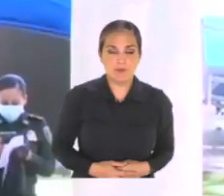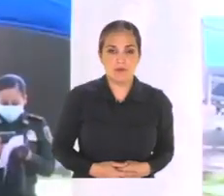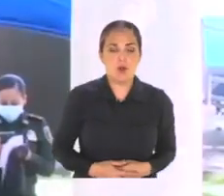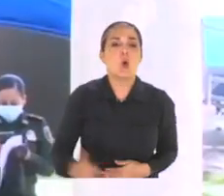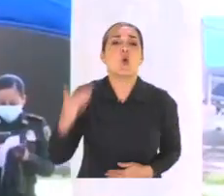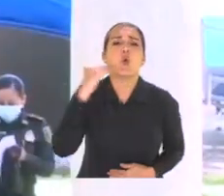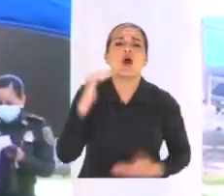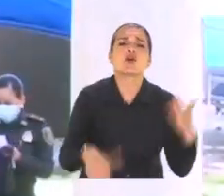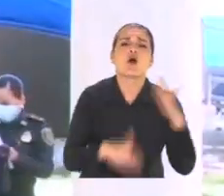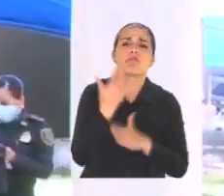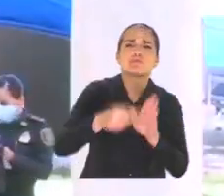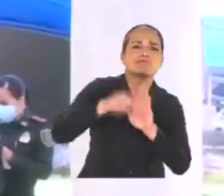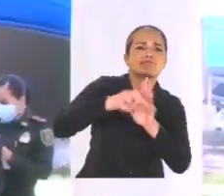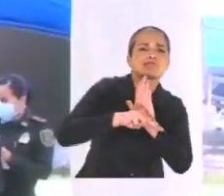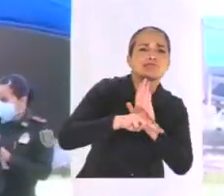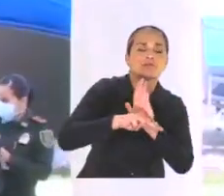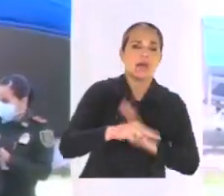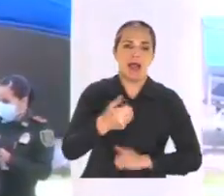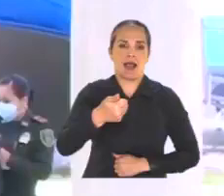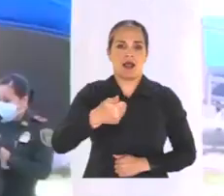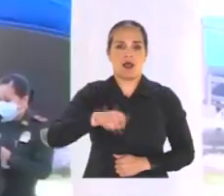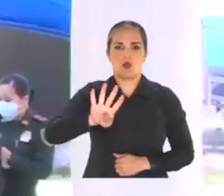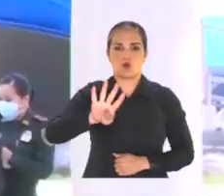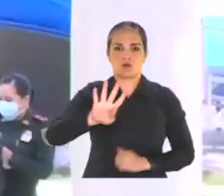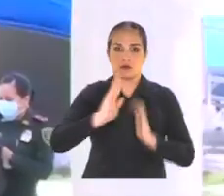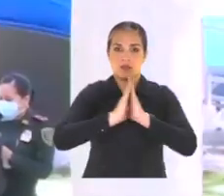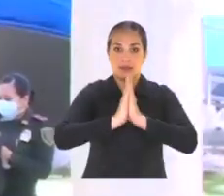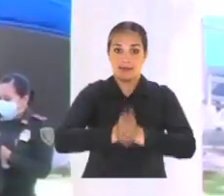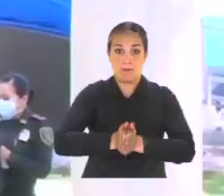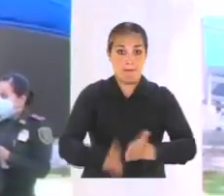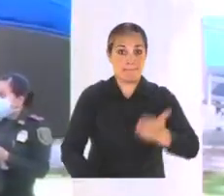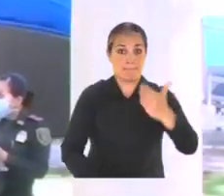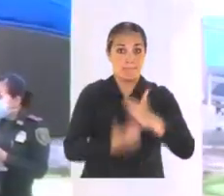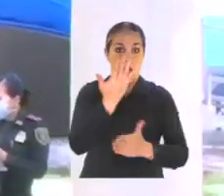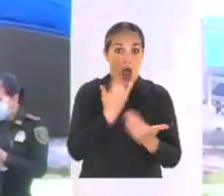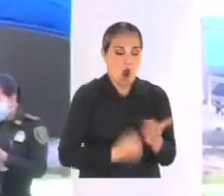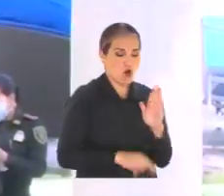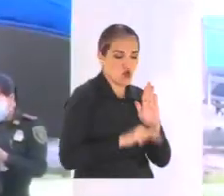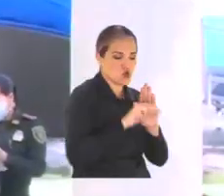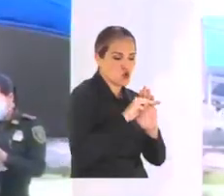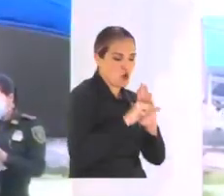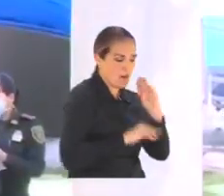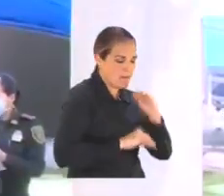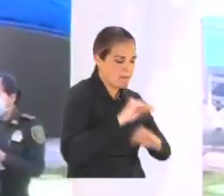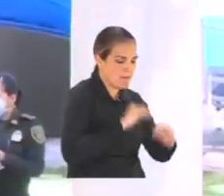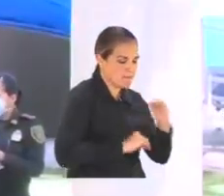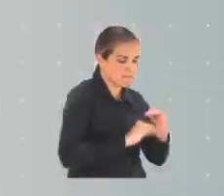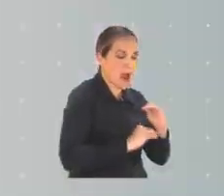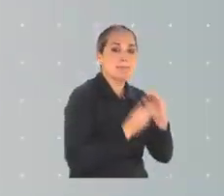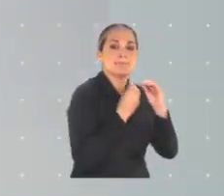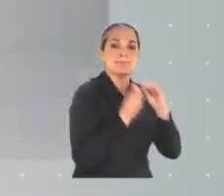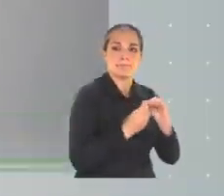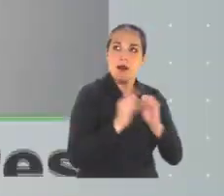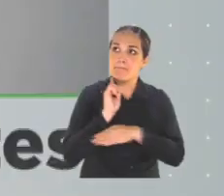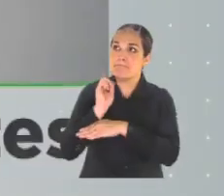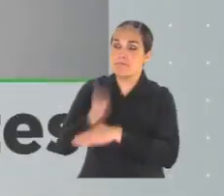Empieza el 14 de diciembre. Nosotros estamos sacando la normativa migratoria que acompaña esa decisión.